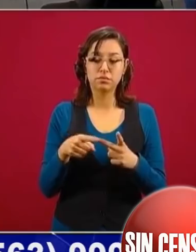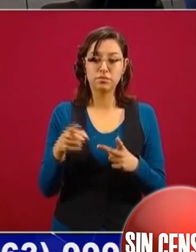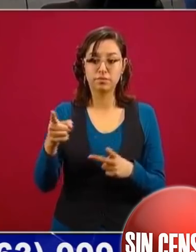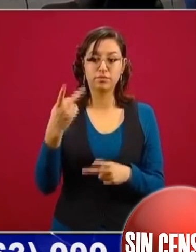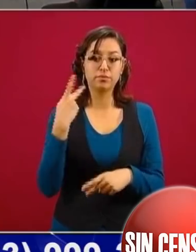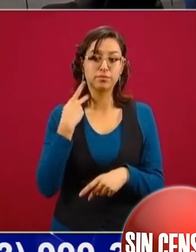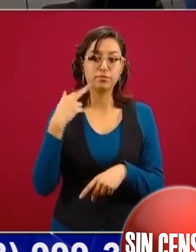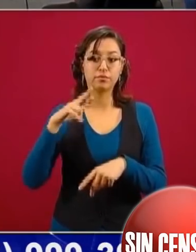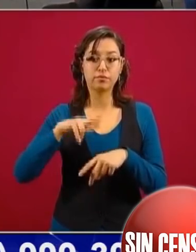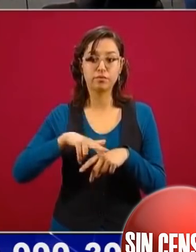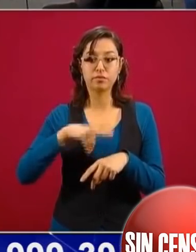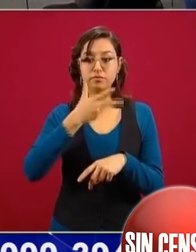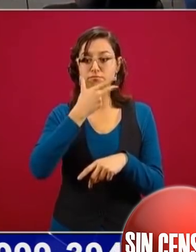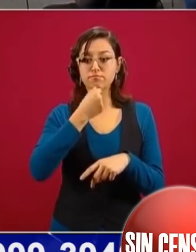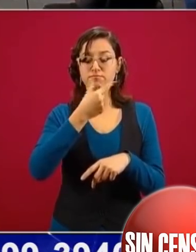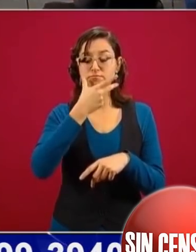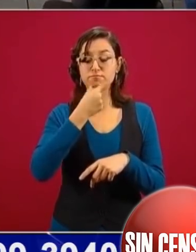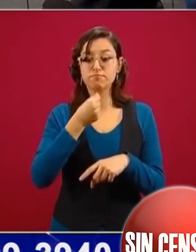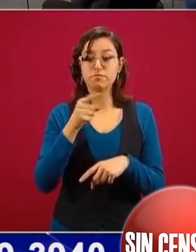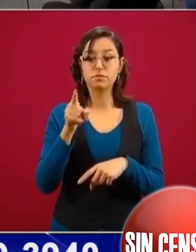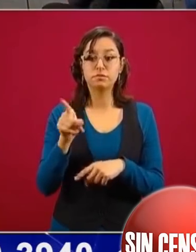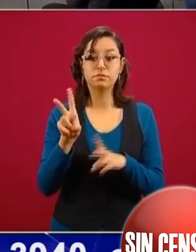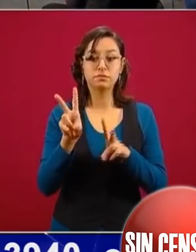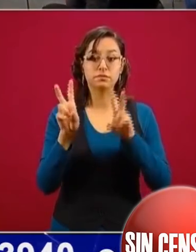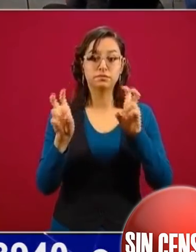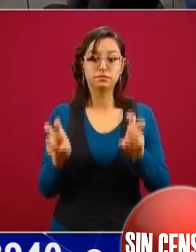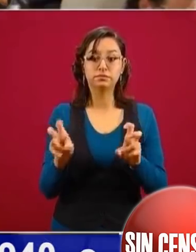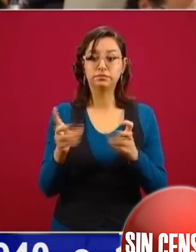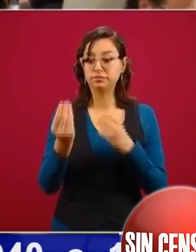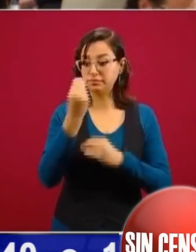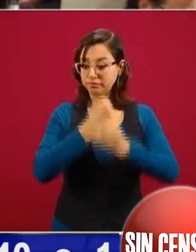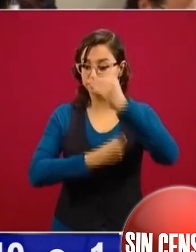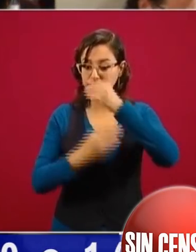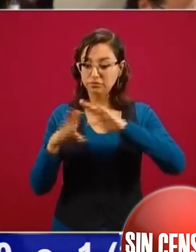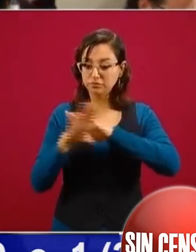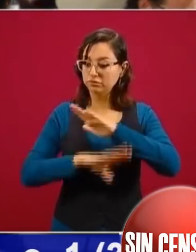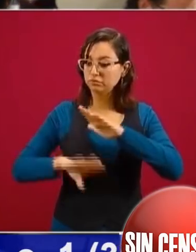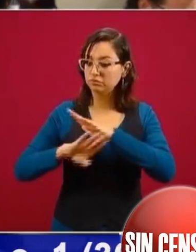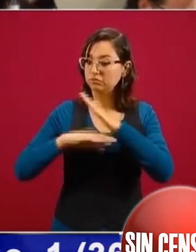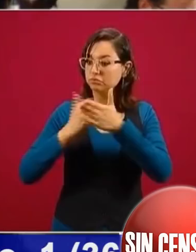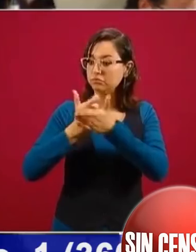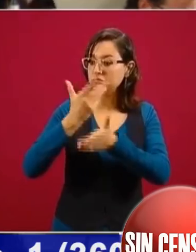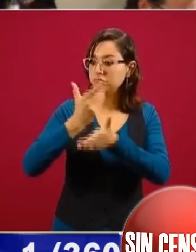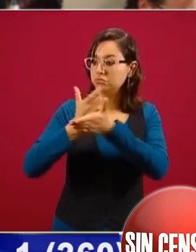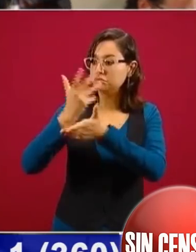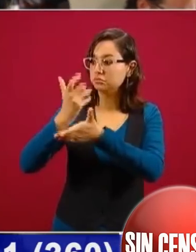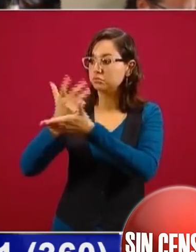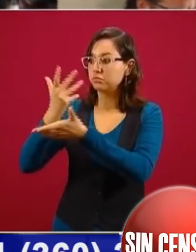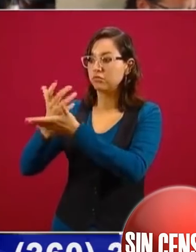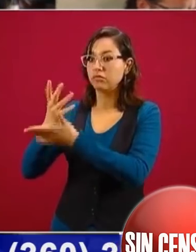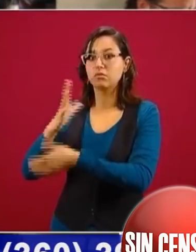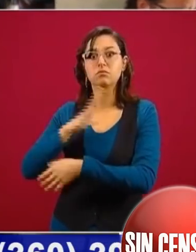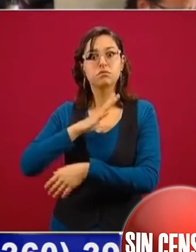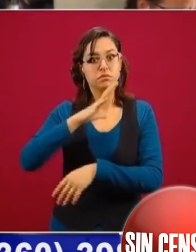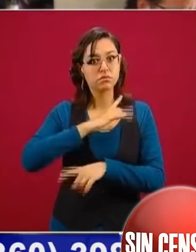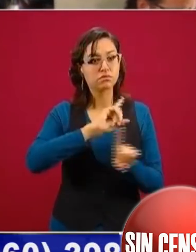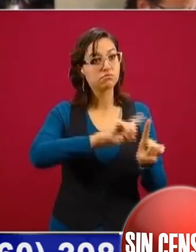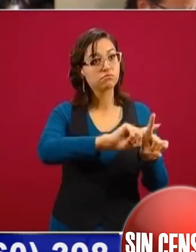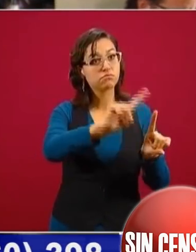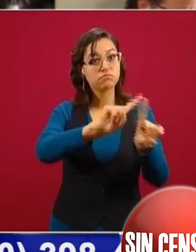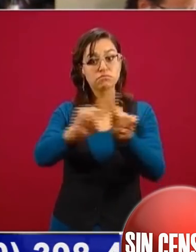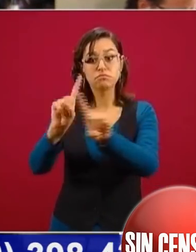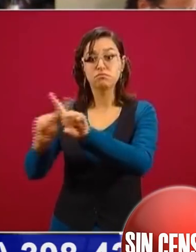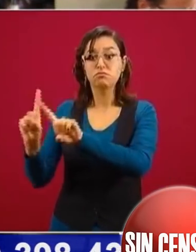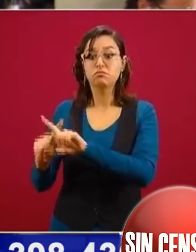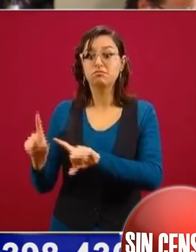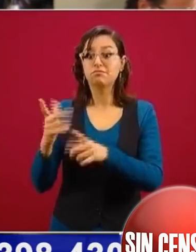procurador sobre el aumento de los precios en la canasta básica. Estos se han estado dando en varias partes de la República, e inclusive